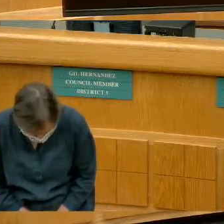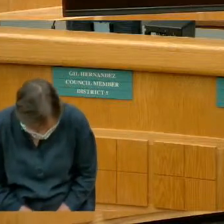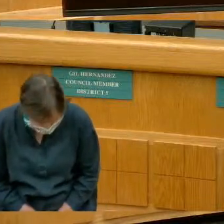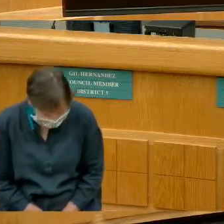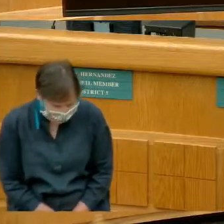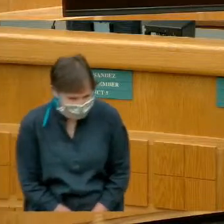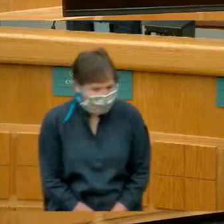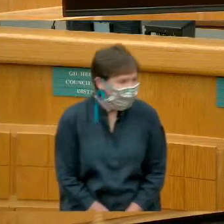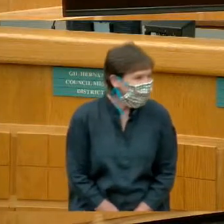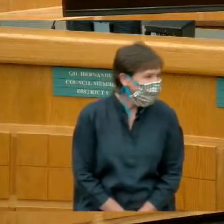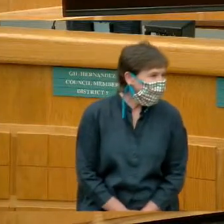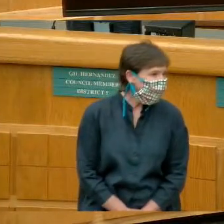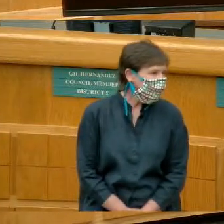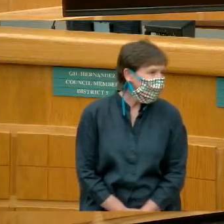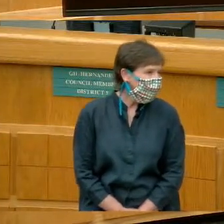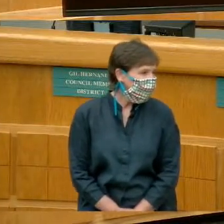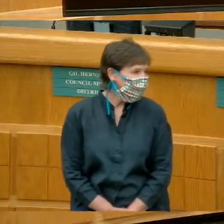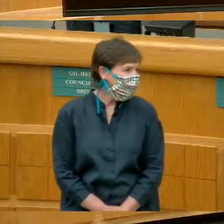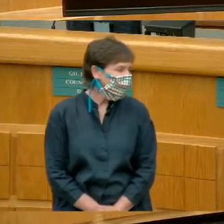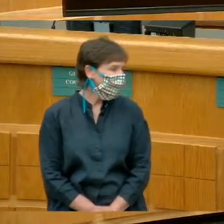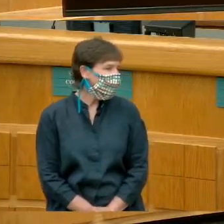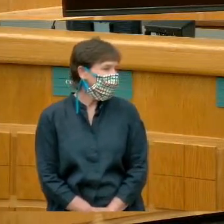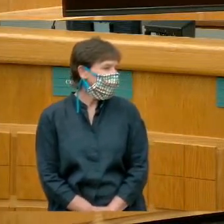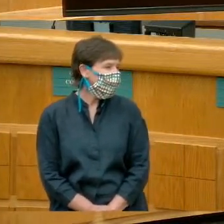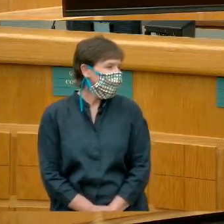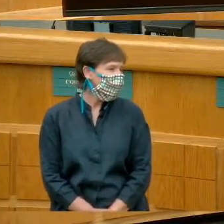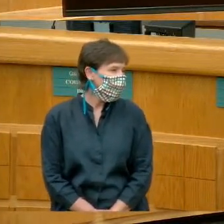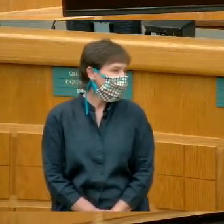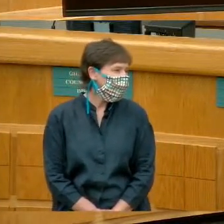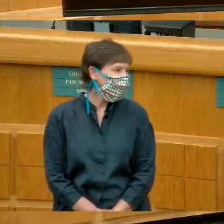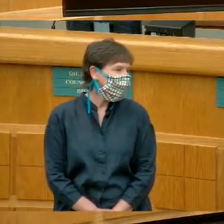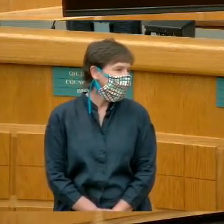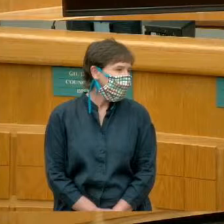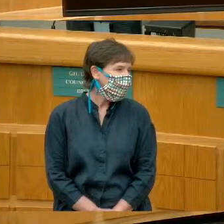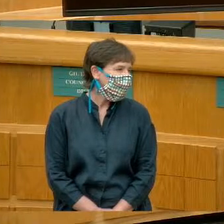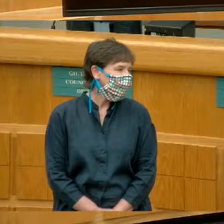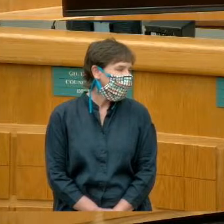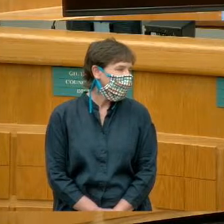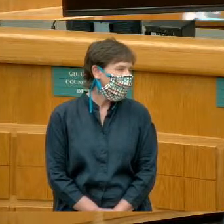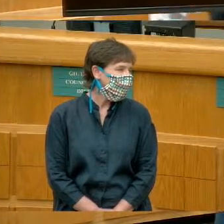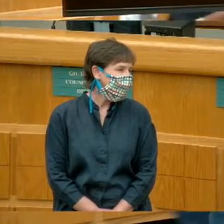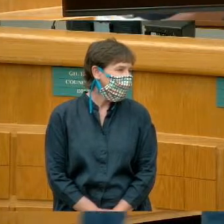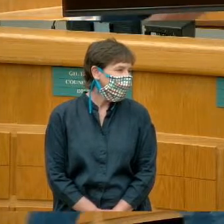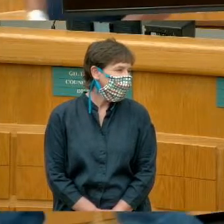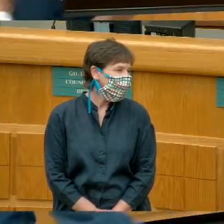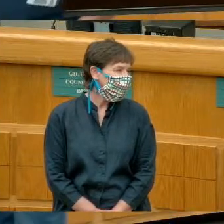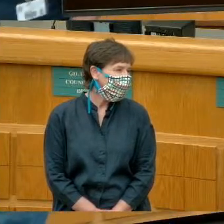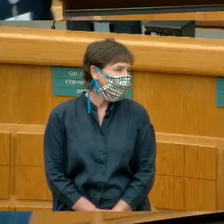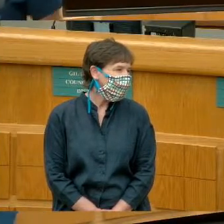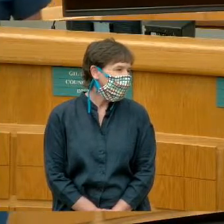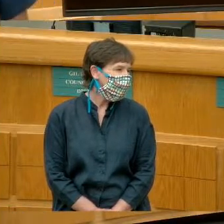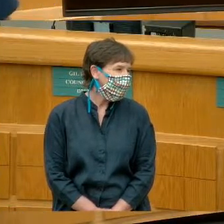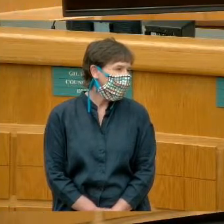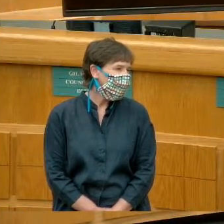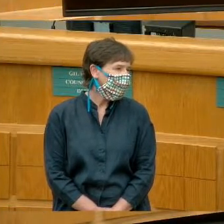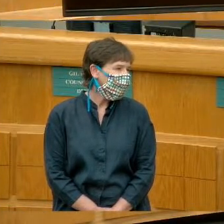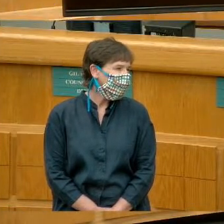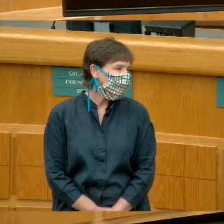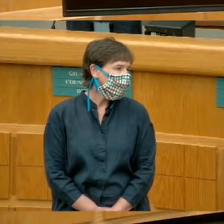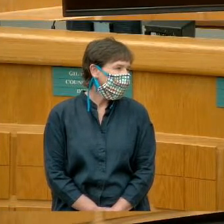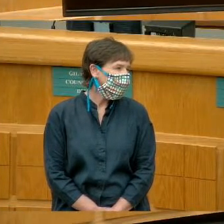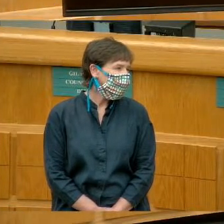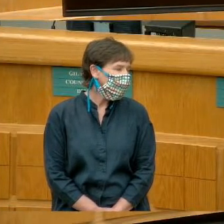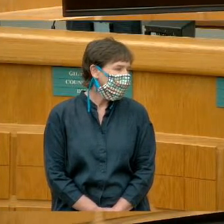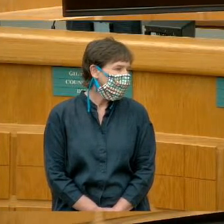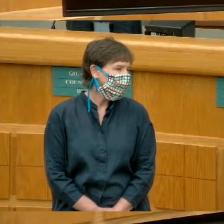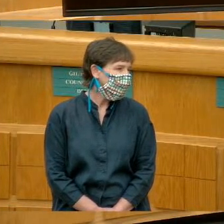están diseñados y ajustados adecuadamente. Las que usa el público muchas veces están hechas de tela y no están probadas por ningún estándar, por lo que si bien